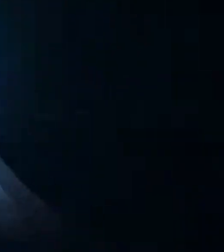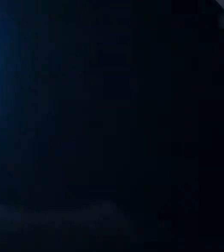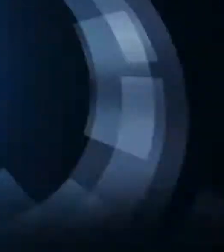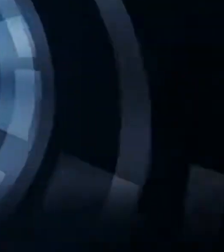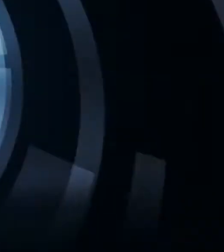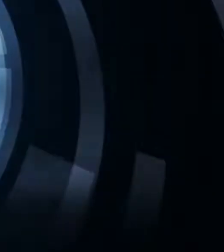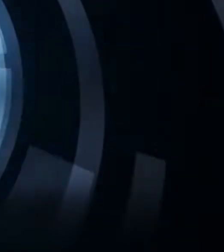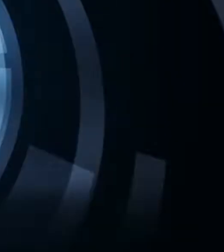¡Gracias!